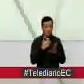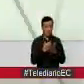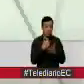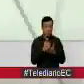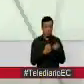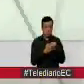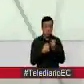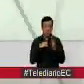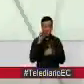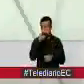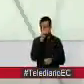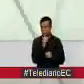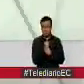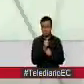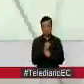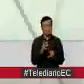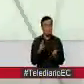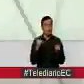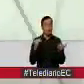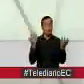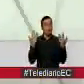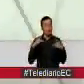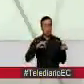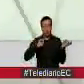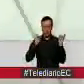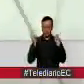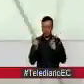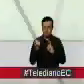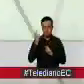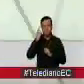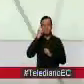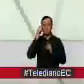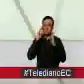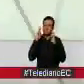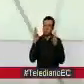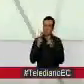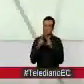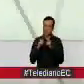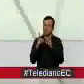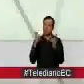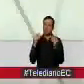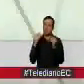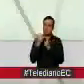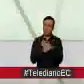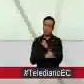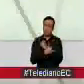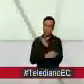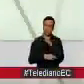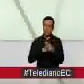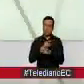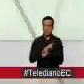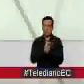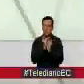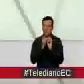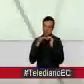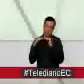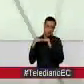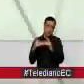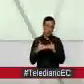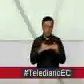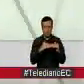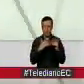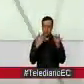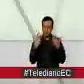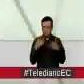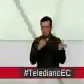la generación de empleo. Ahora, al dar ese giro, esto también es reconocido en muchos países del mundo, en una transición democrática que